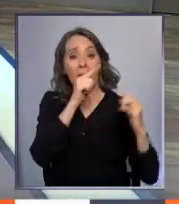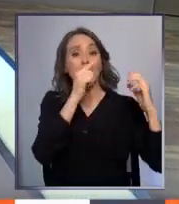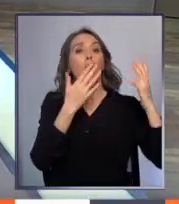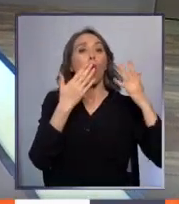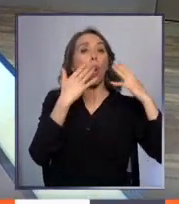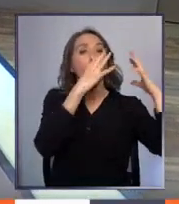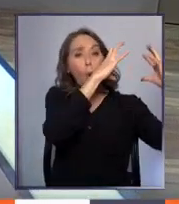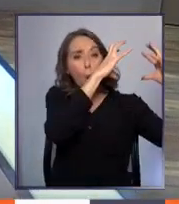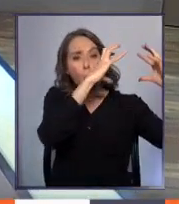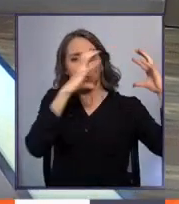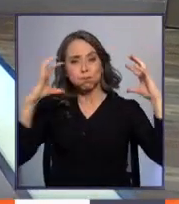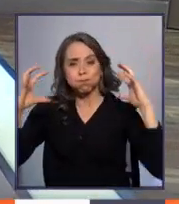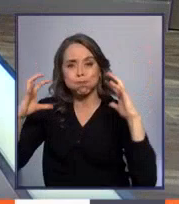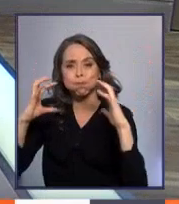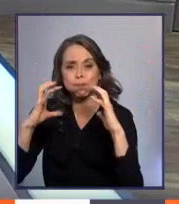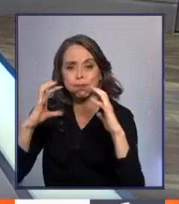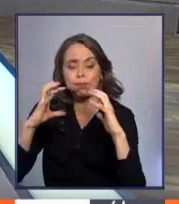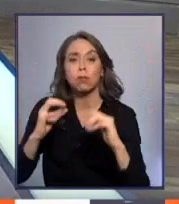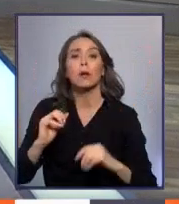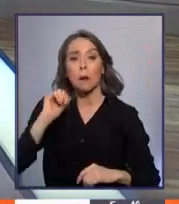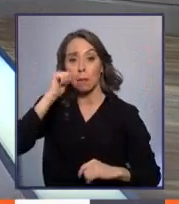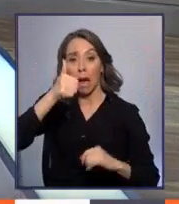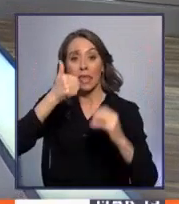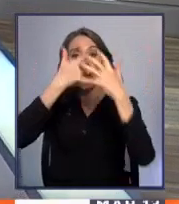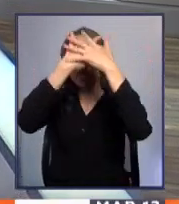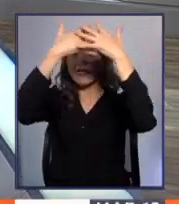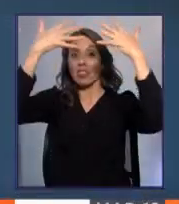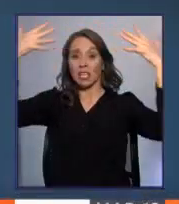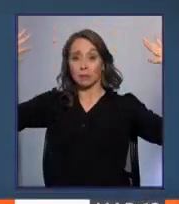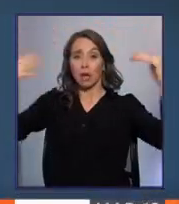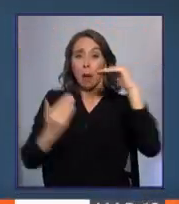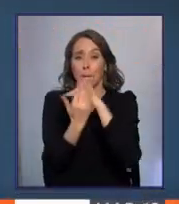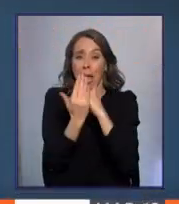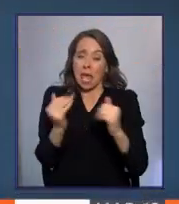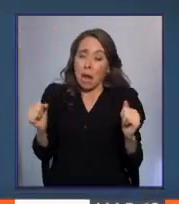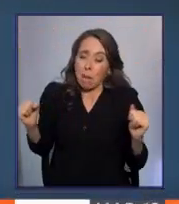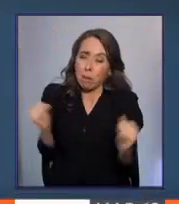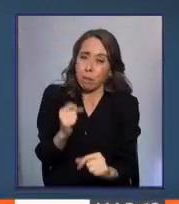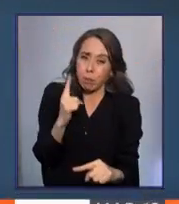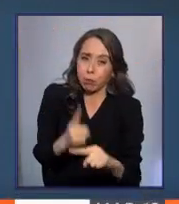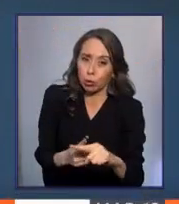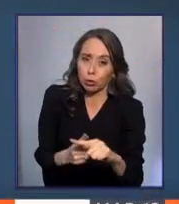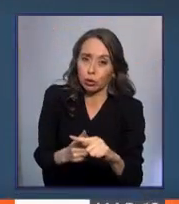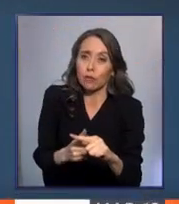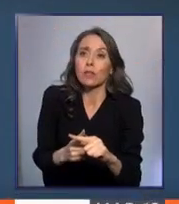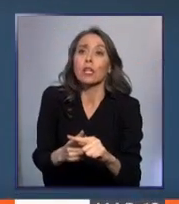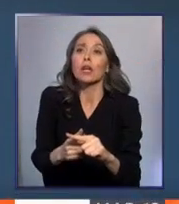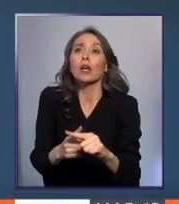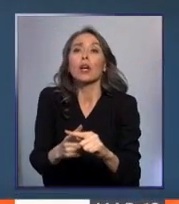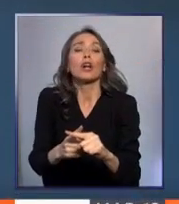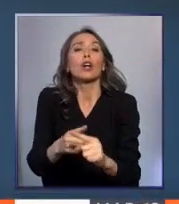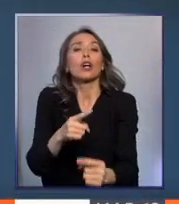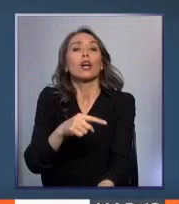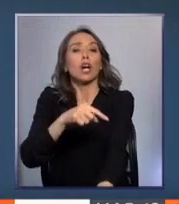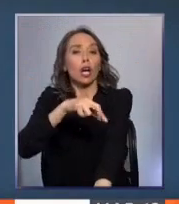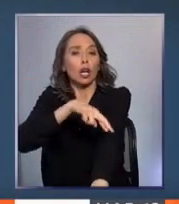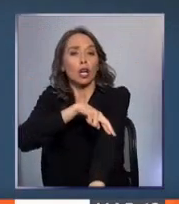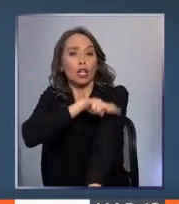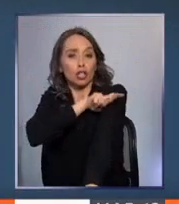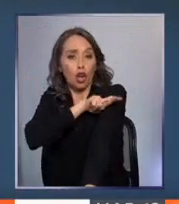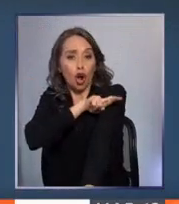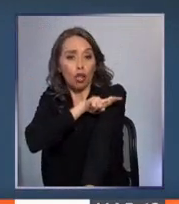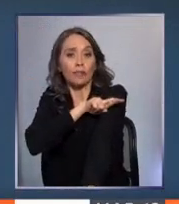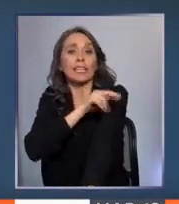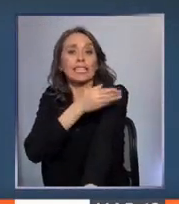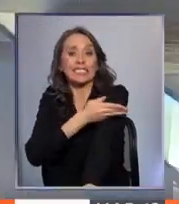van a entregar una jornada bien despejada, con mucho frío matinal en gran parte de la zona norte, centro-norte, central